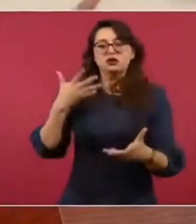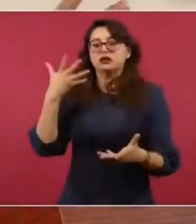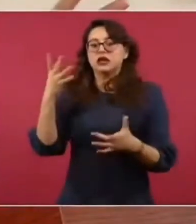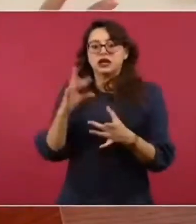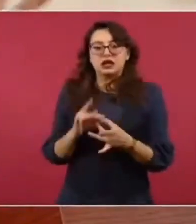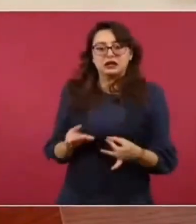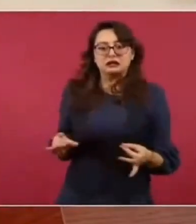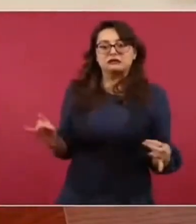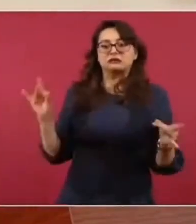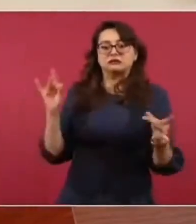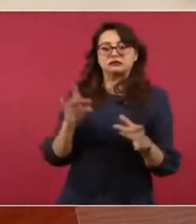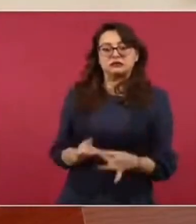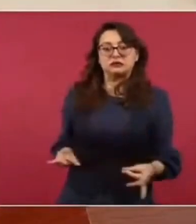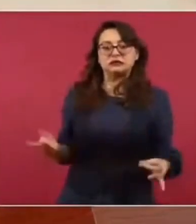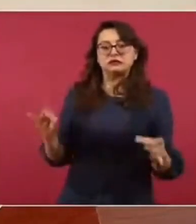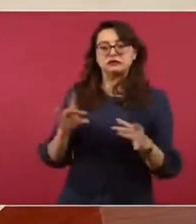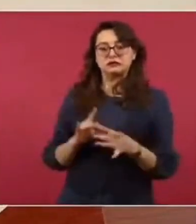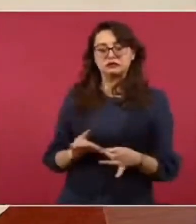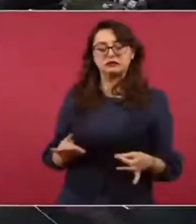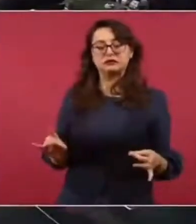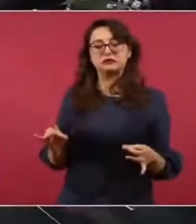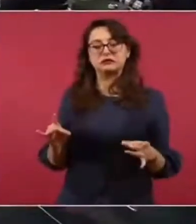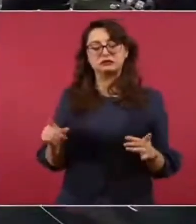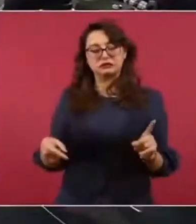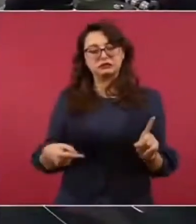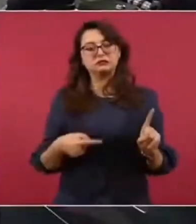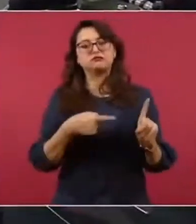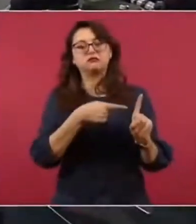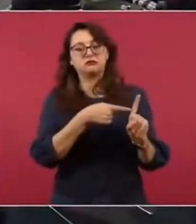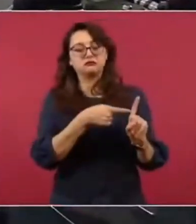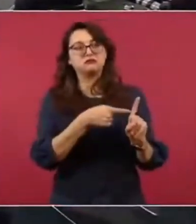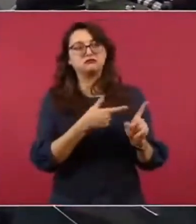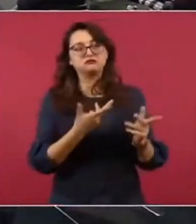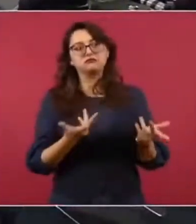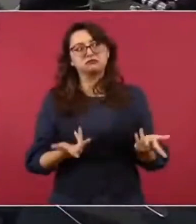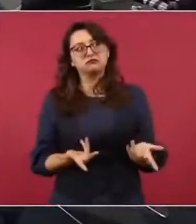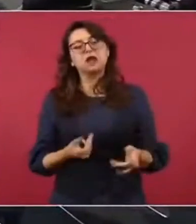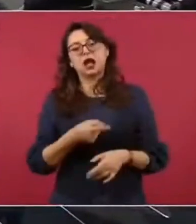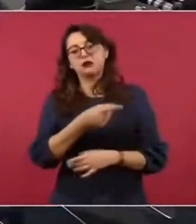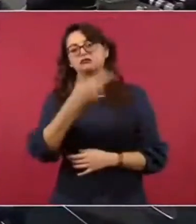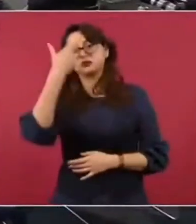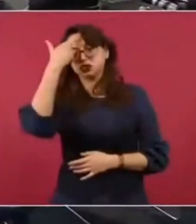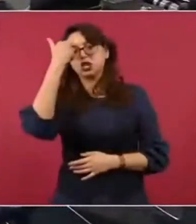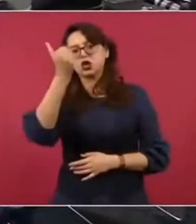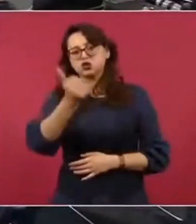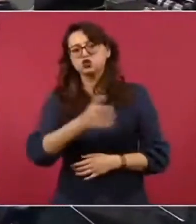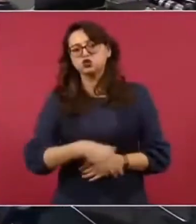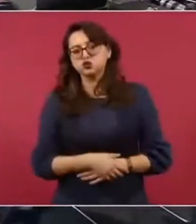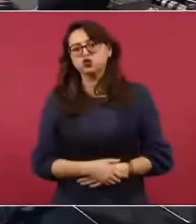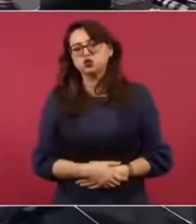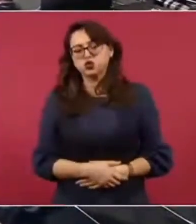lógica, un argumento racional